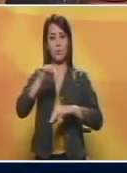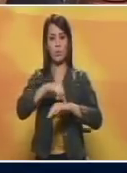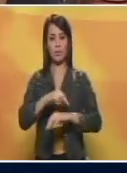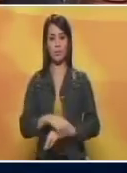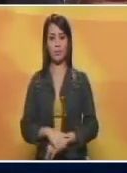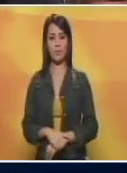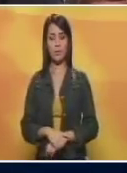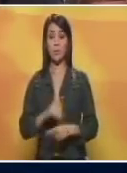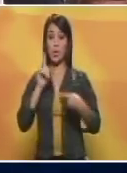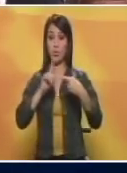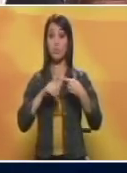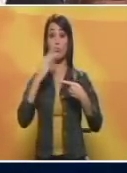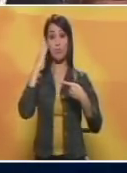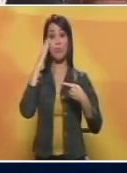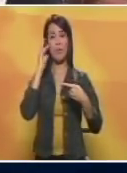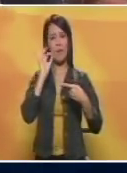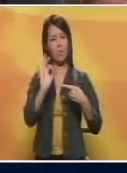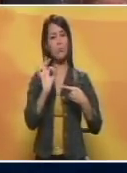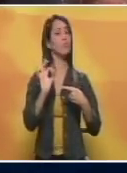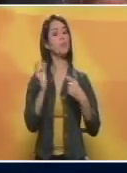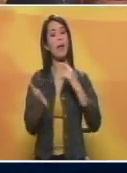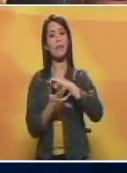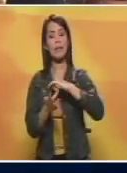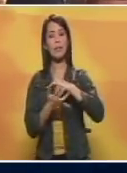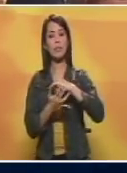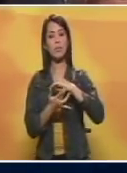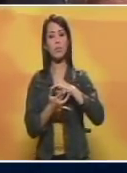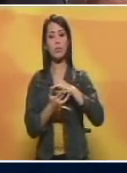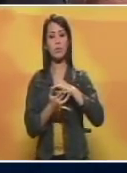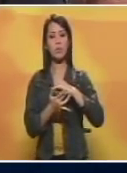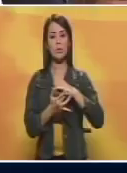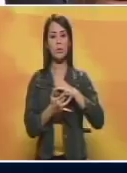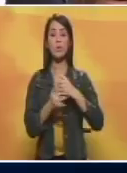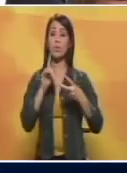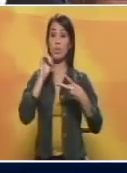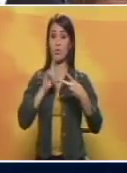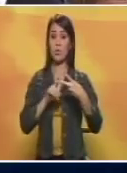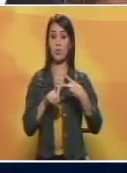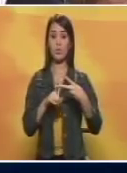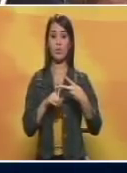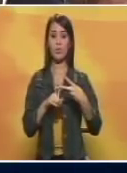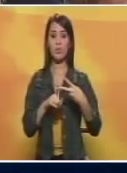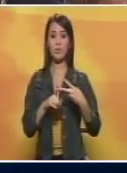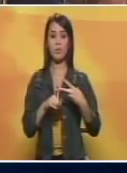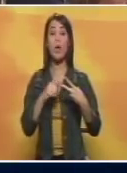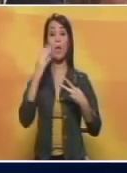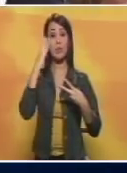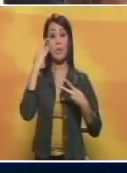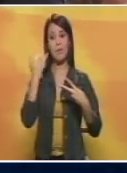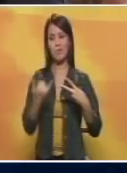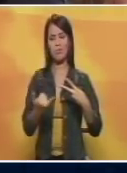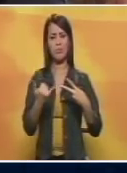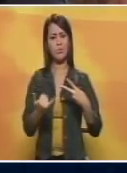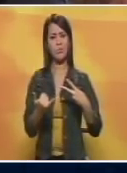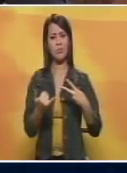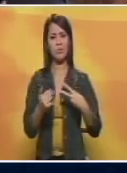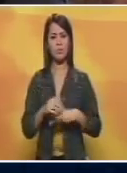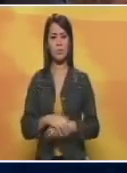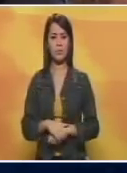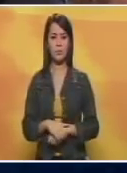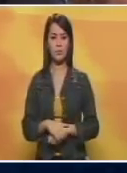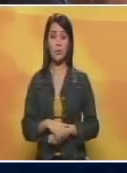uno que sabemos desde el punto de vista técnico que no es tal y dos ahora sabemos que en efecto